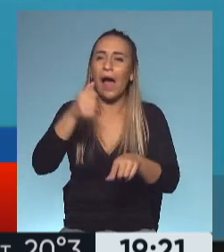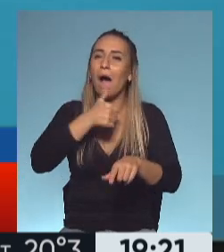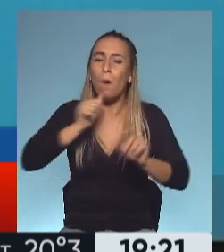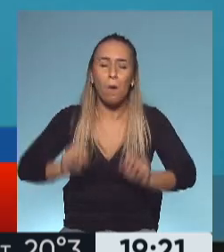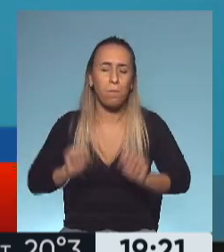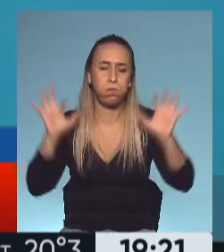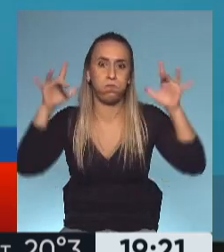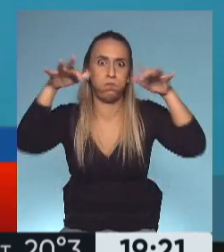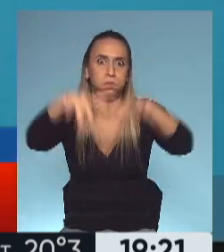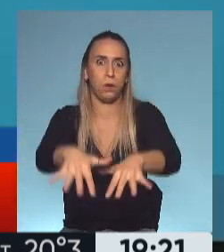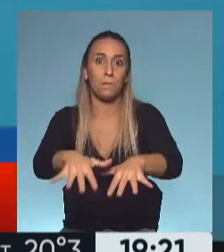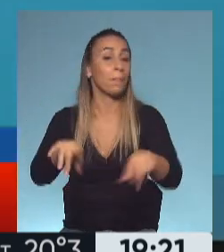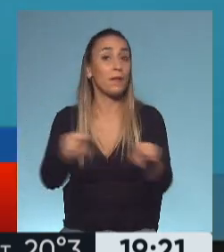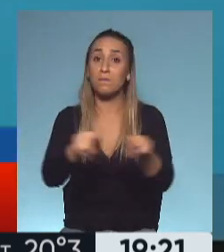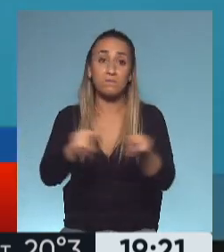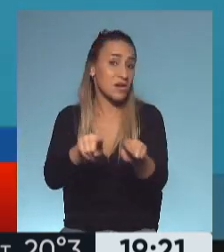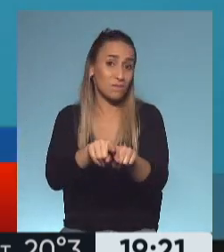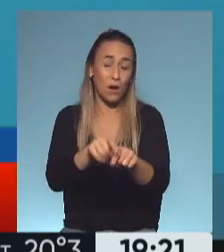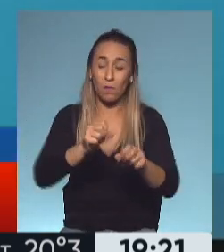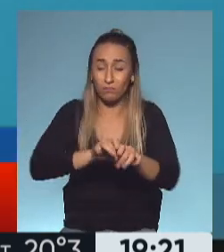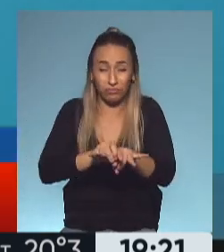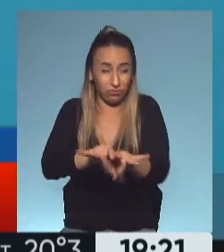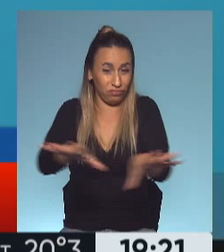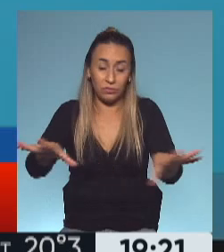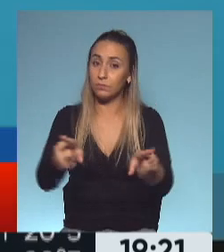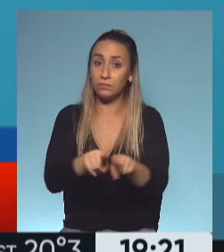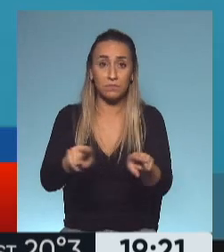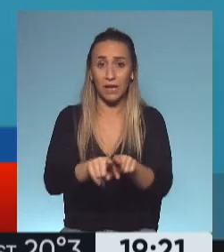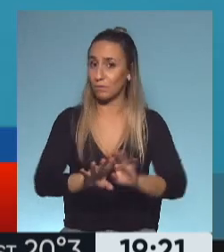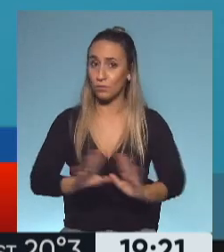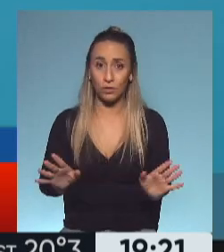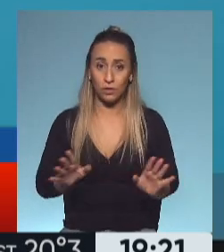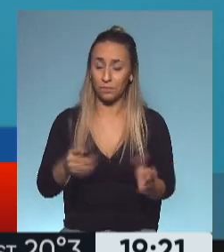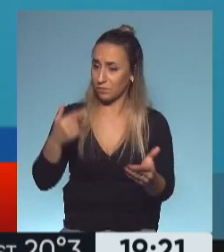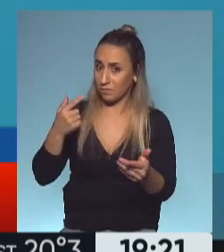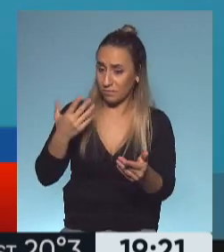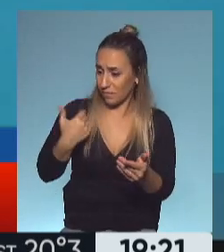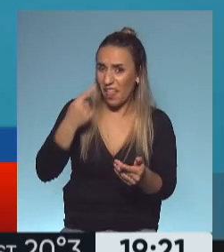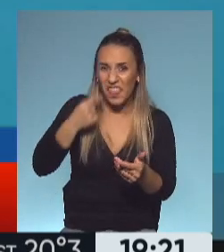quiero explicar que ha tenido estos últimos días un